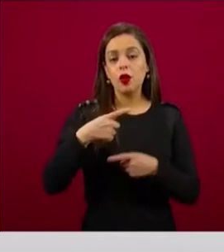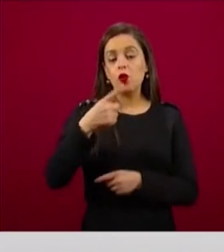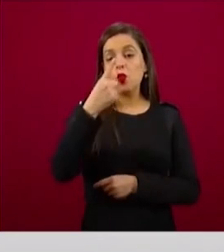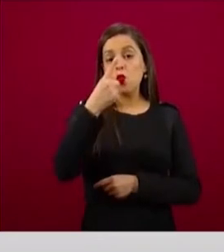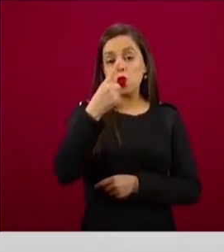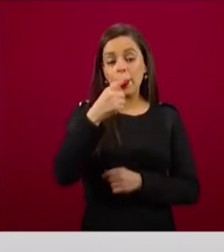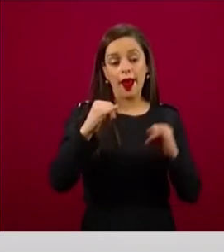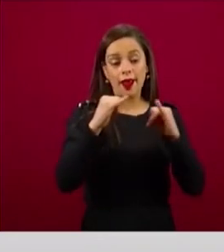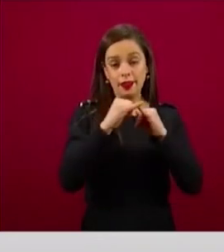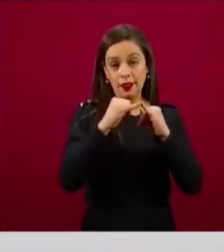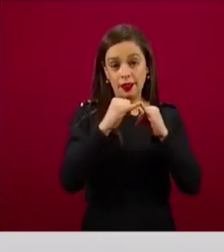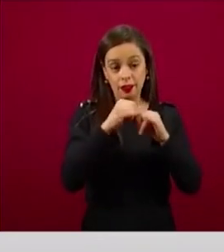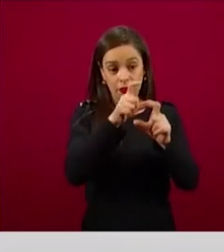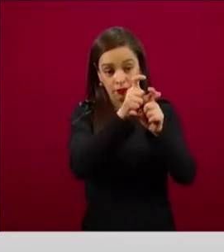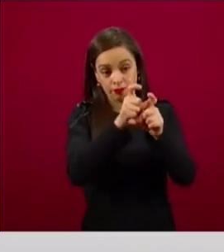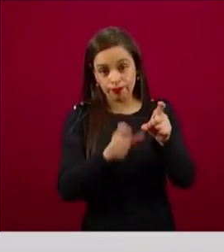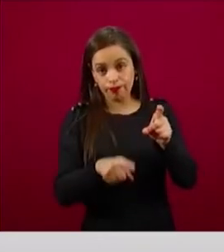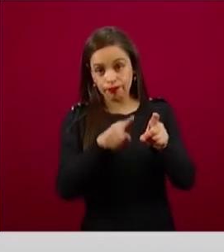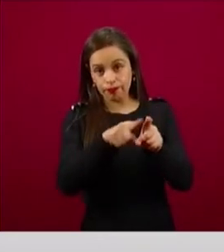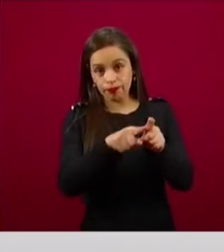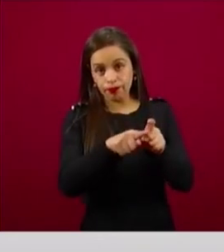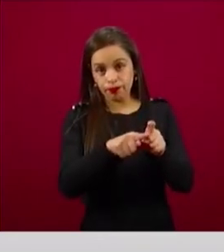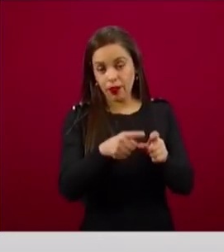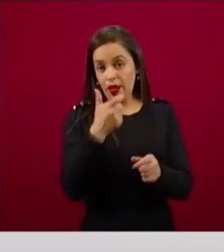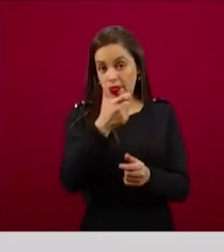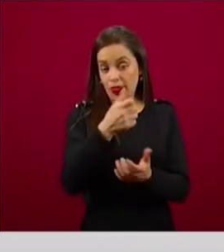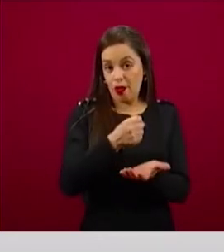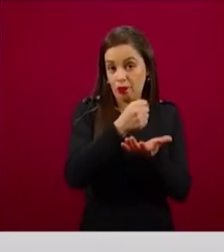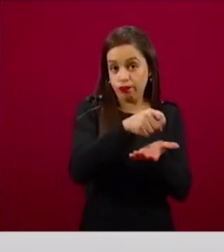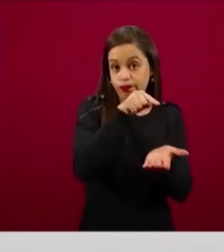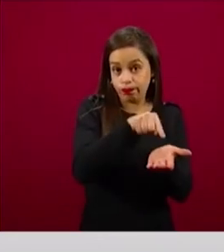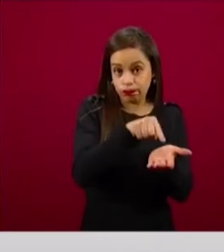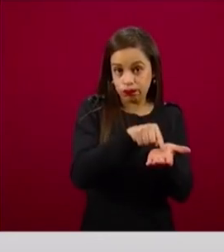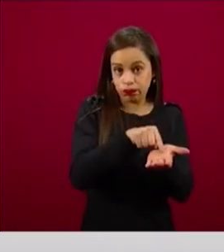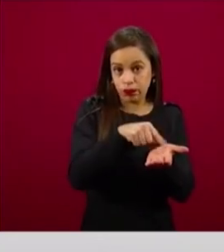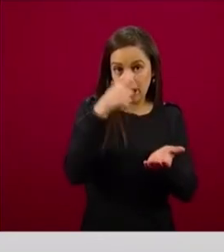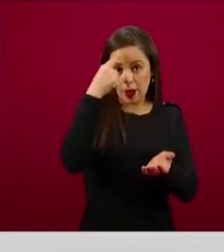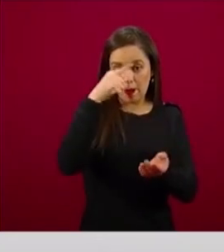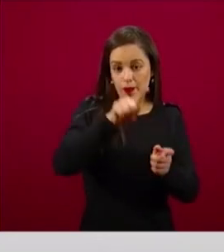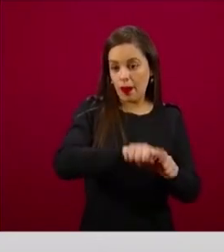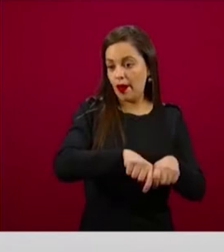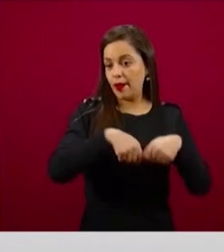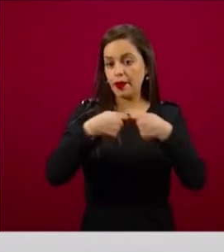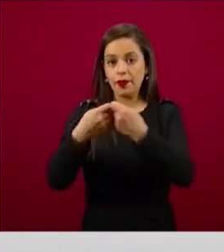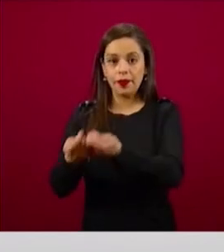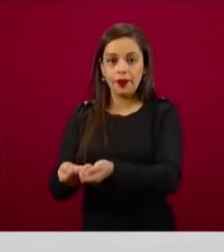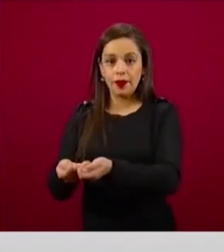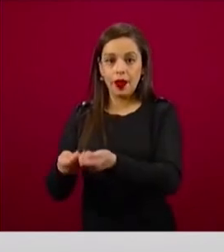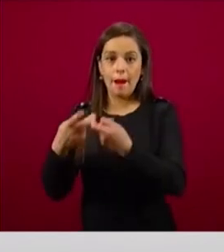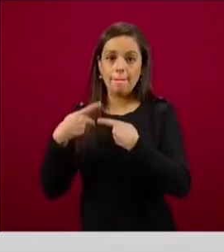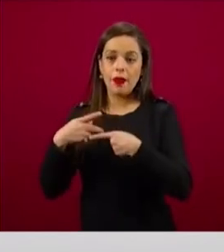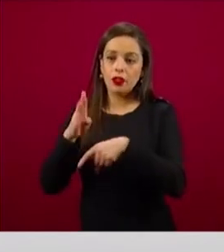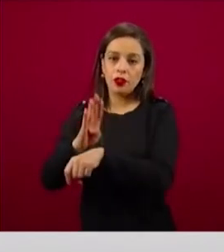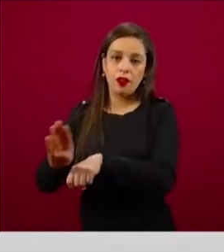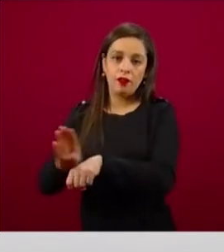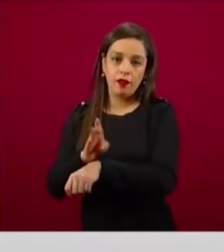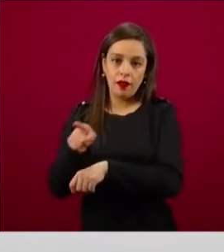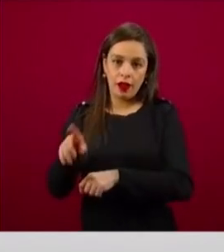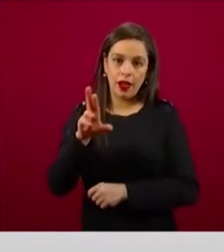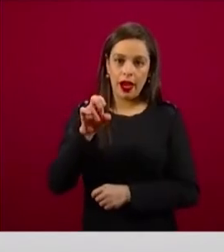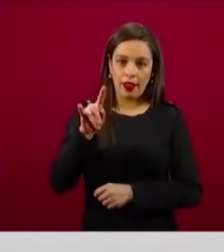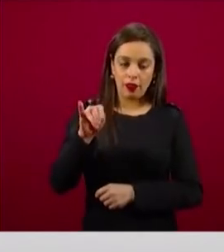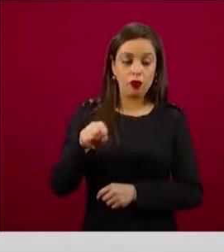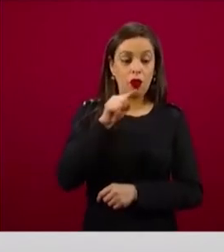a una entidad financiera de para microcréditos que si bien a ella los bancos le